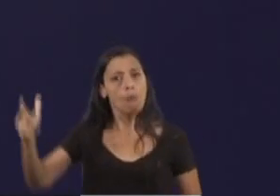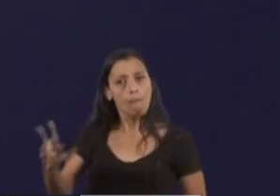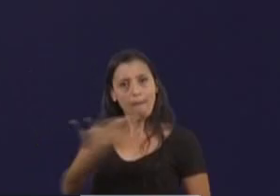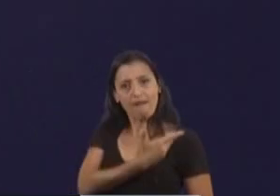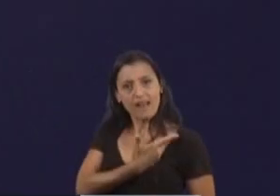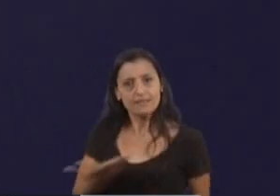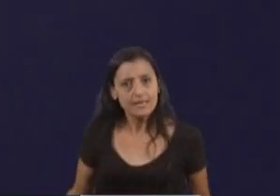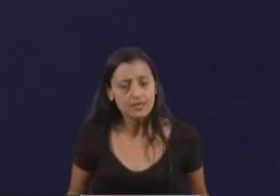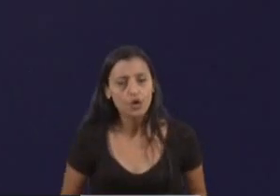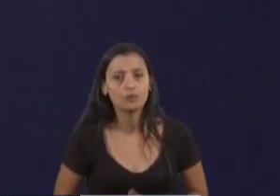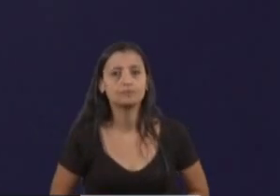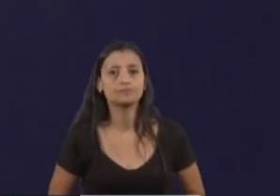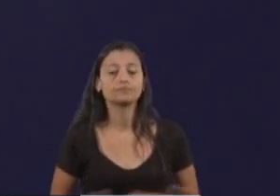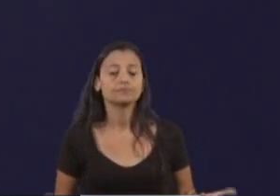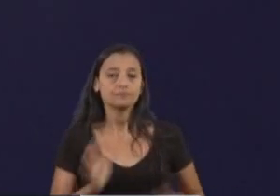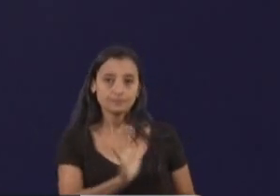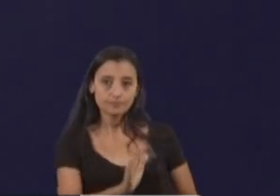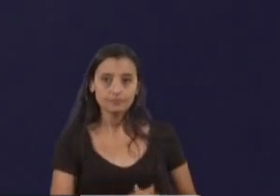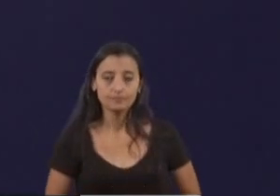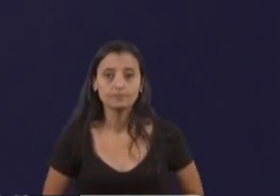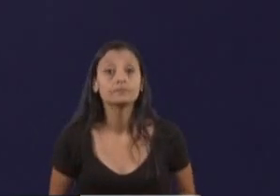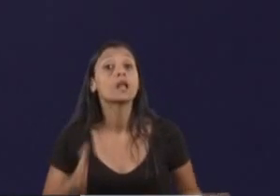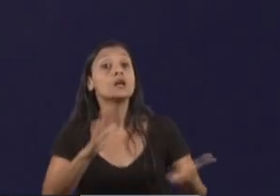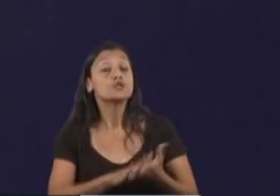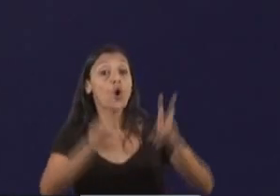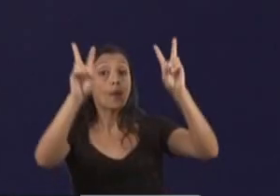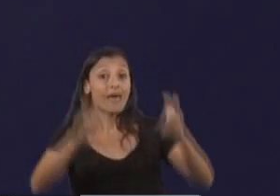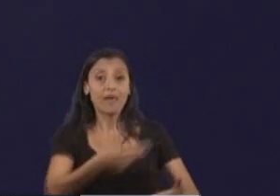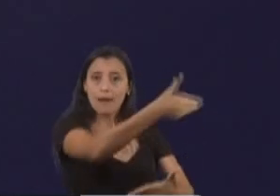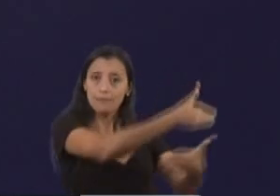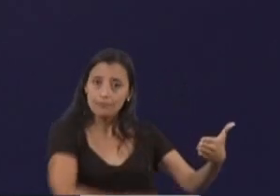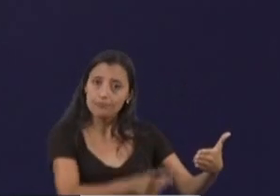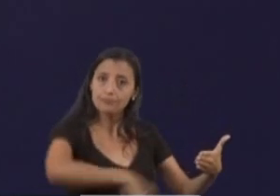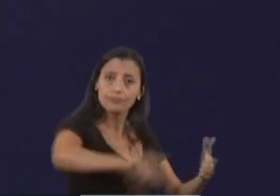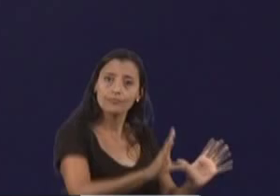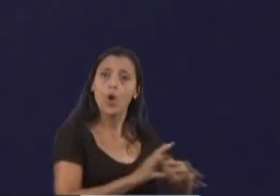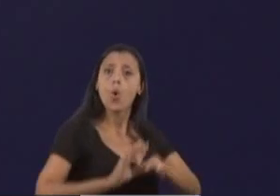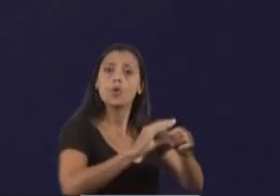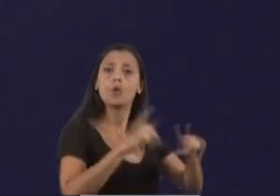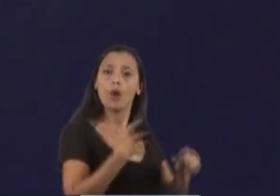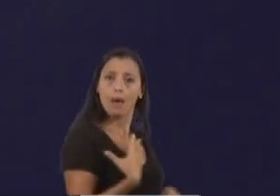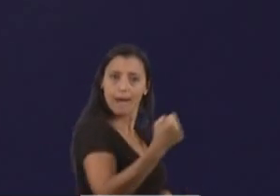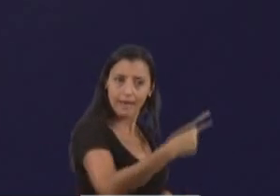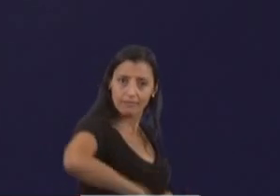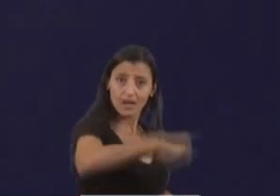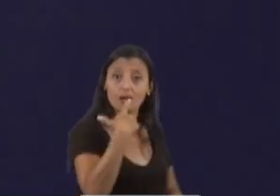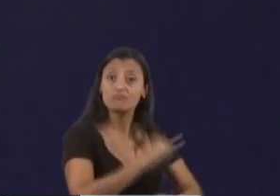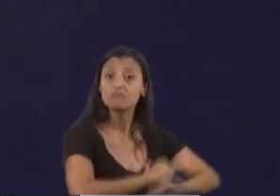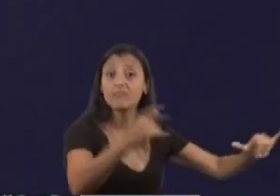Bueno, a ver, con respecto al comunicado de Unión por la Patria,